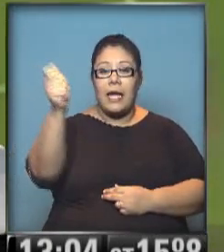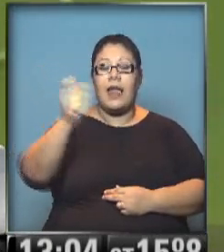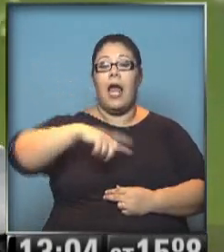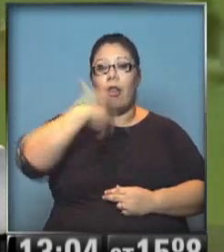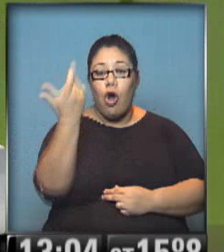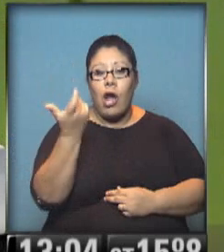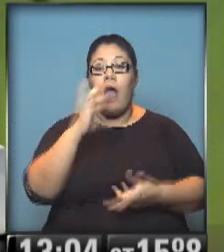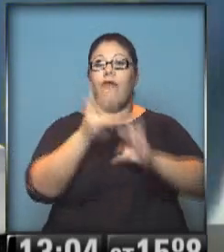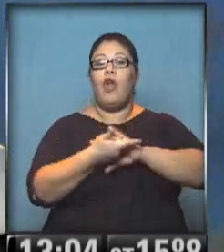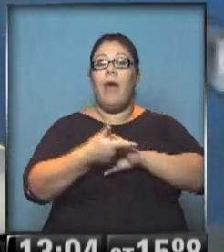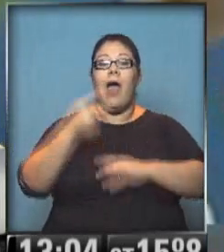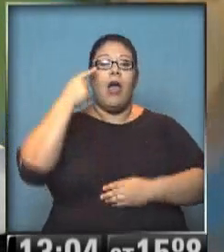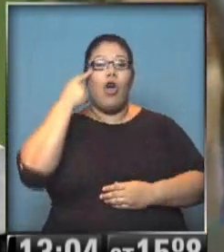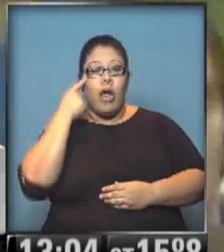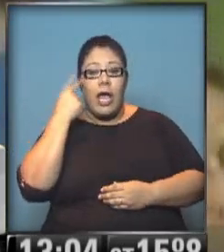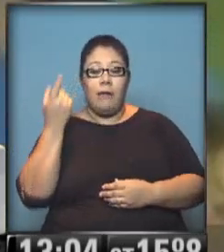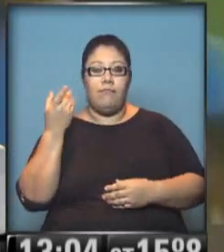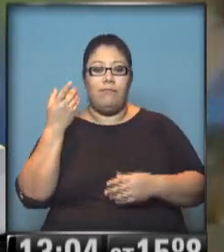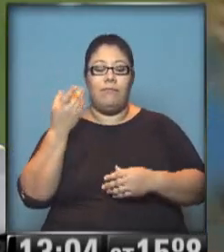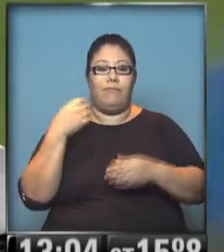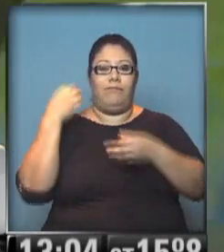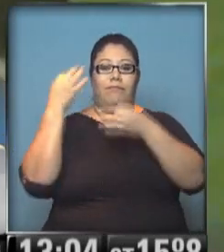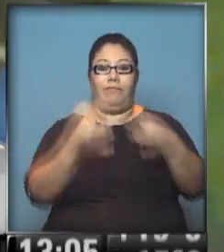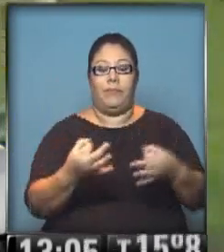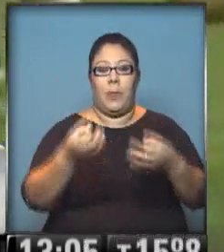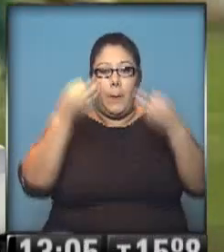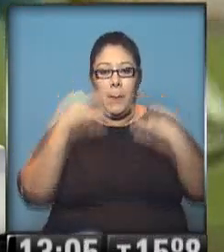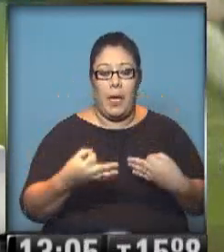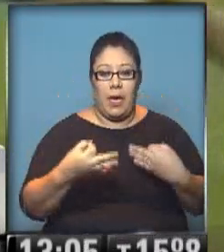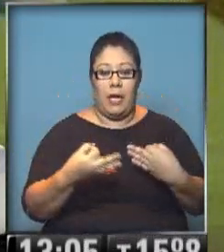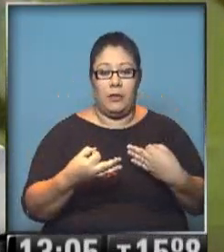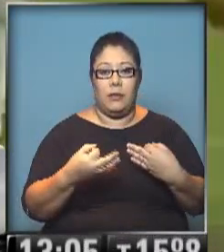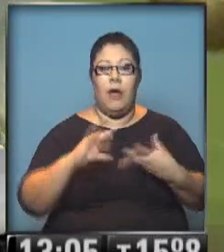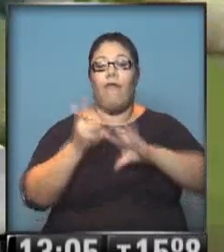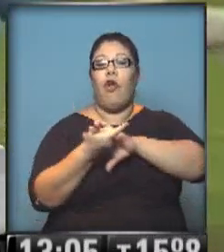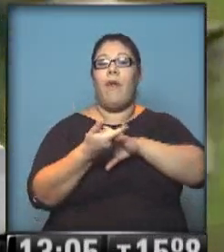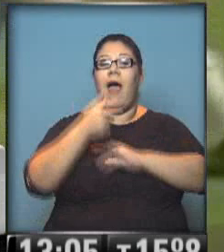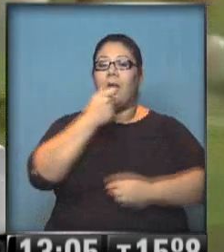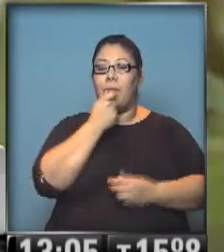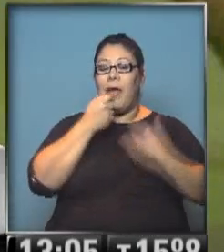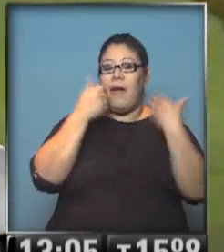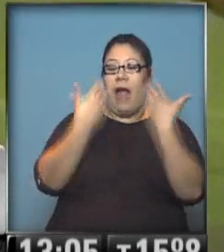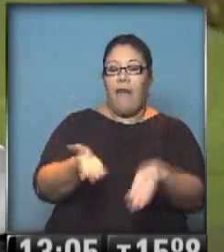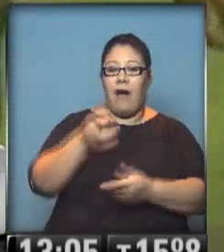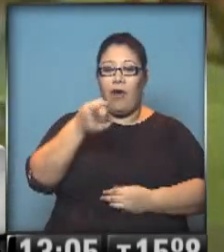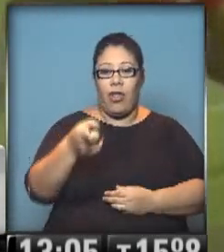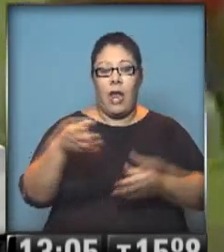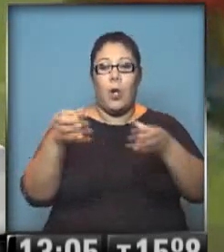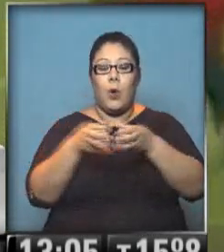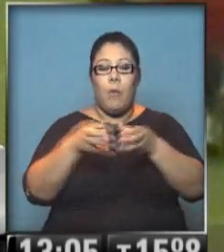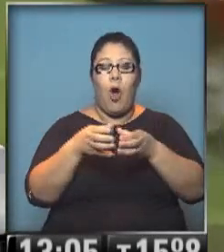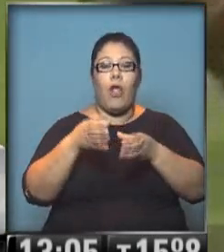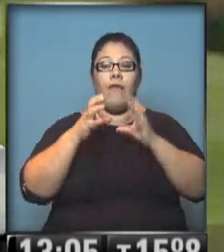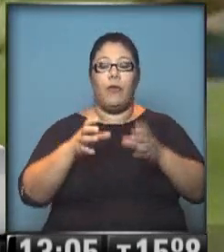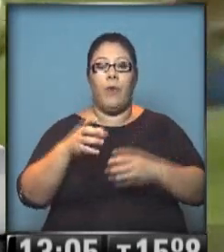facilitando el camino de Corea, porque en ese mundial organizado por Corea y Japón, obviamente tenían, estaba pactado entre